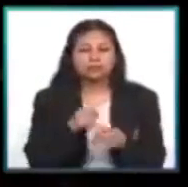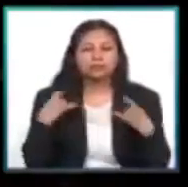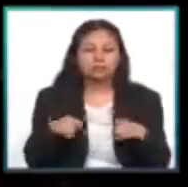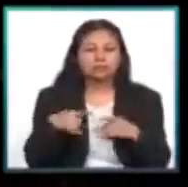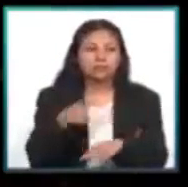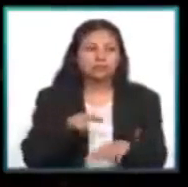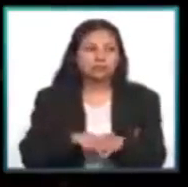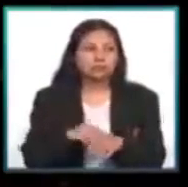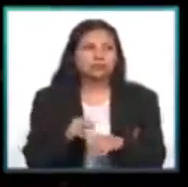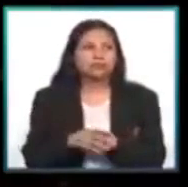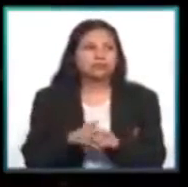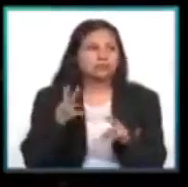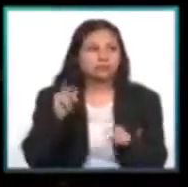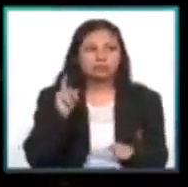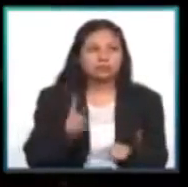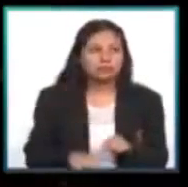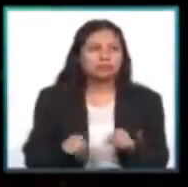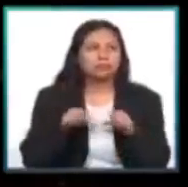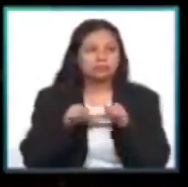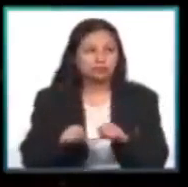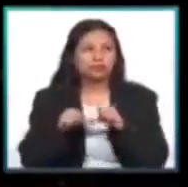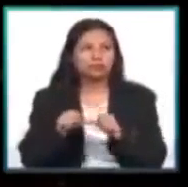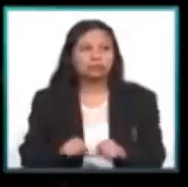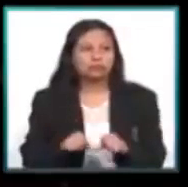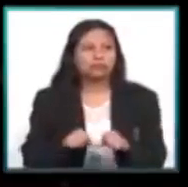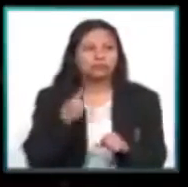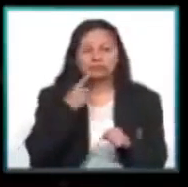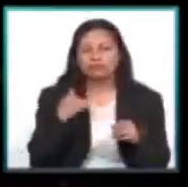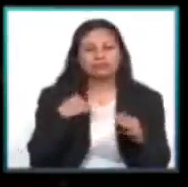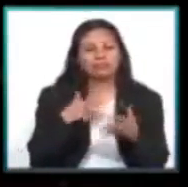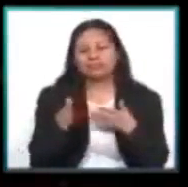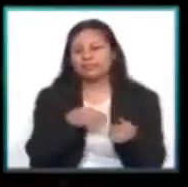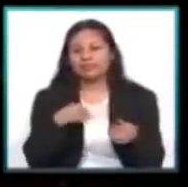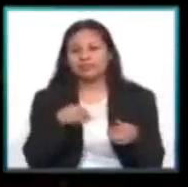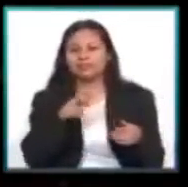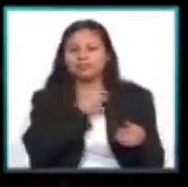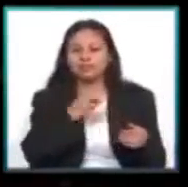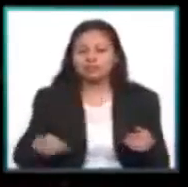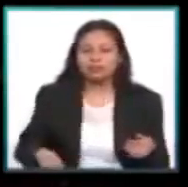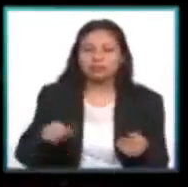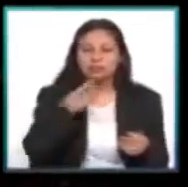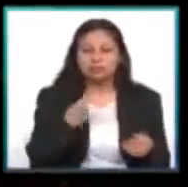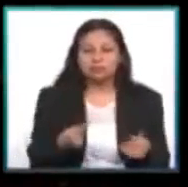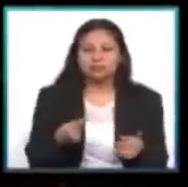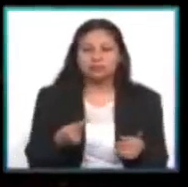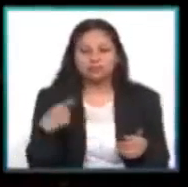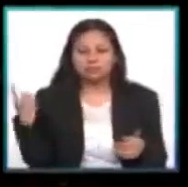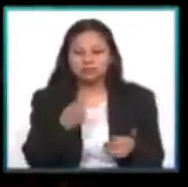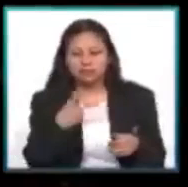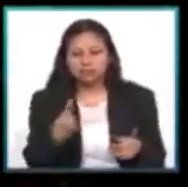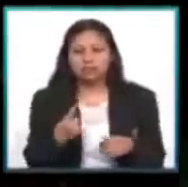urgencia nacional. No podemos seguir actuando con irresponsabilidad, señor presidente y honorable